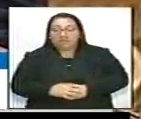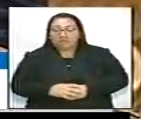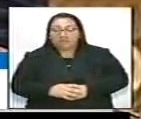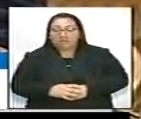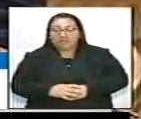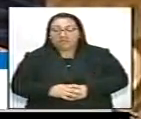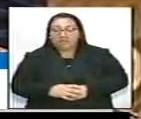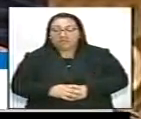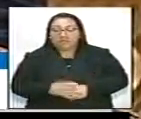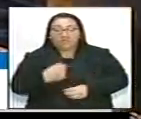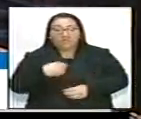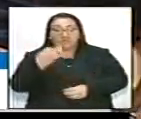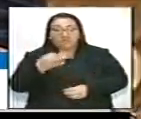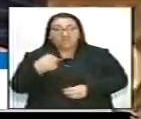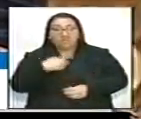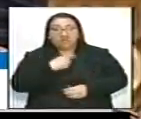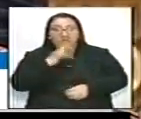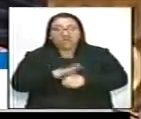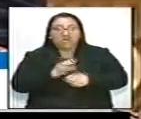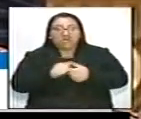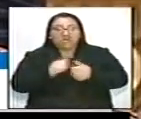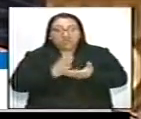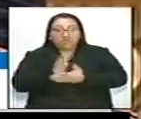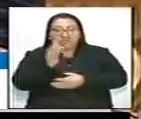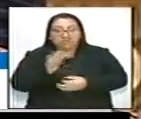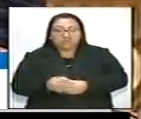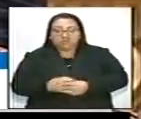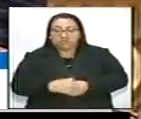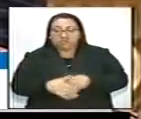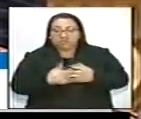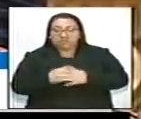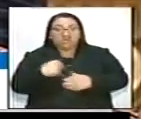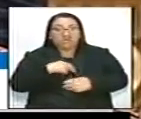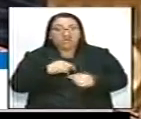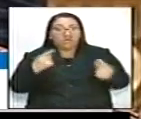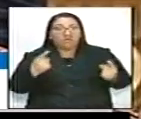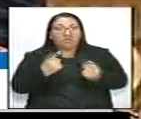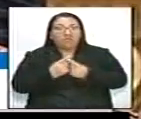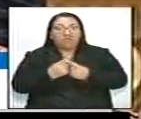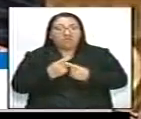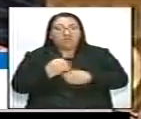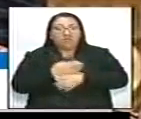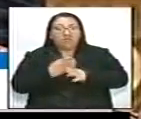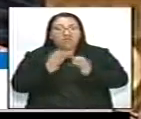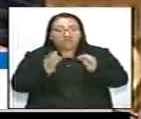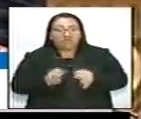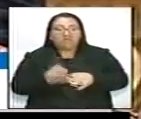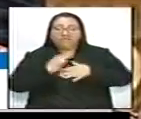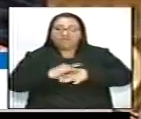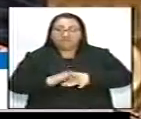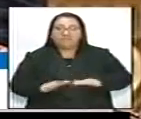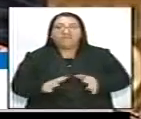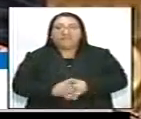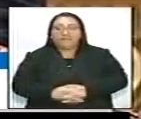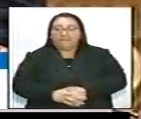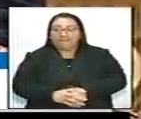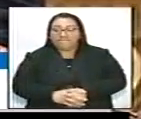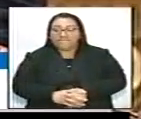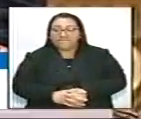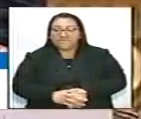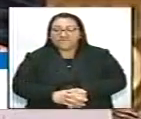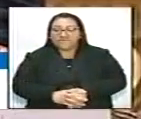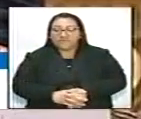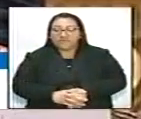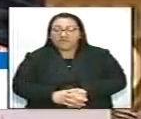2019-2020, estoy seguro que estamos comprometidos con la realidad que afrontamos y lo asumimos de manera firme y serena. Y de estas